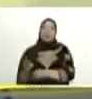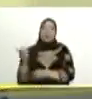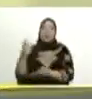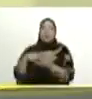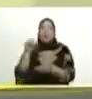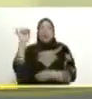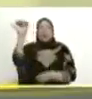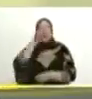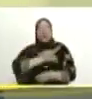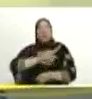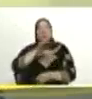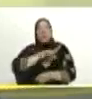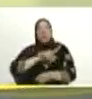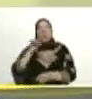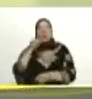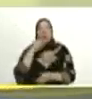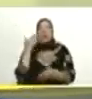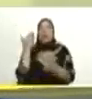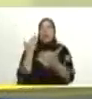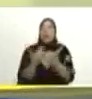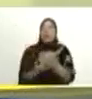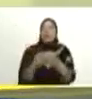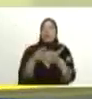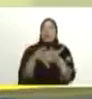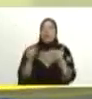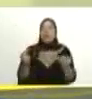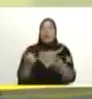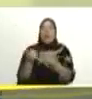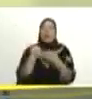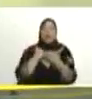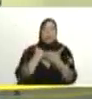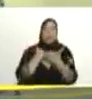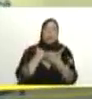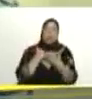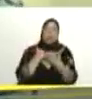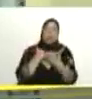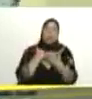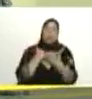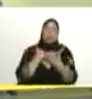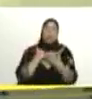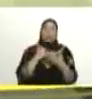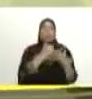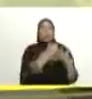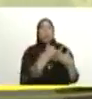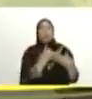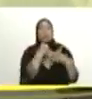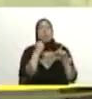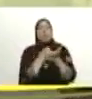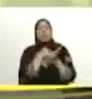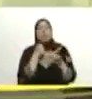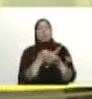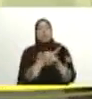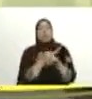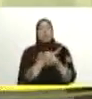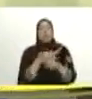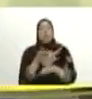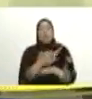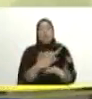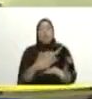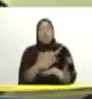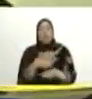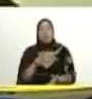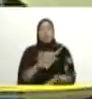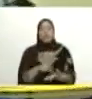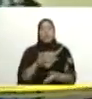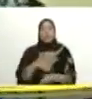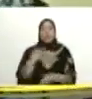socialismo. Y por eso nosotros le agradecemos que usted nos haya ayudado y nos haya traído al gobierno aquí para